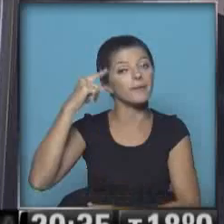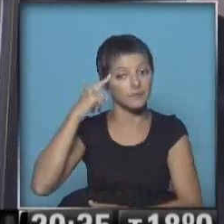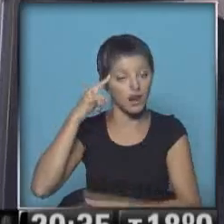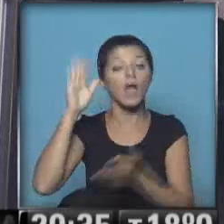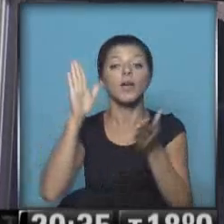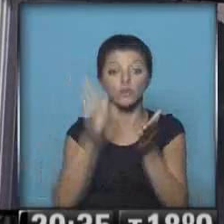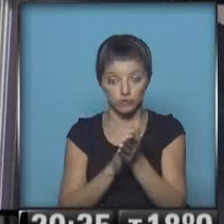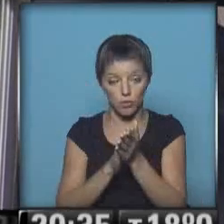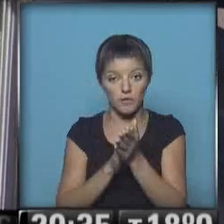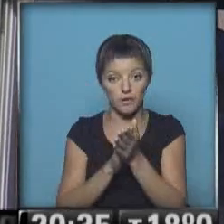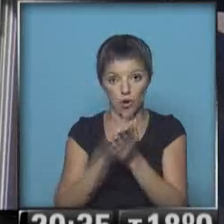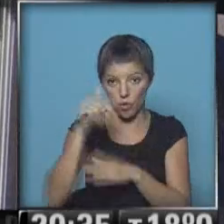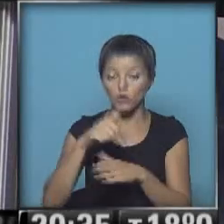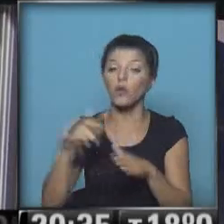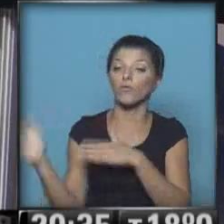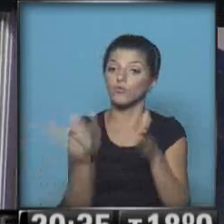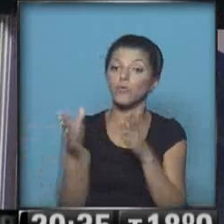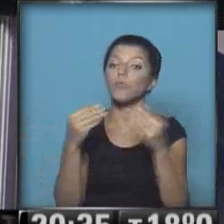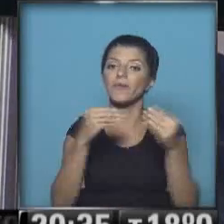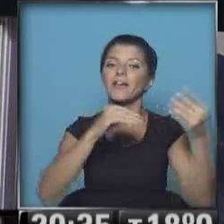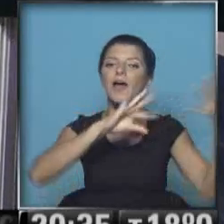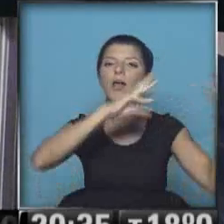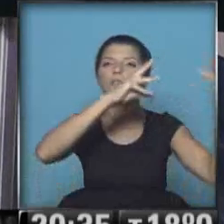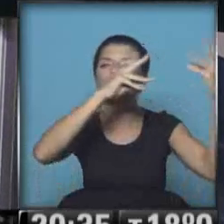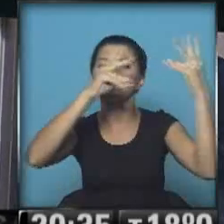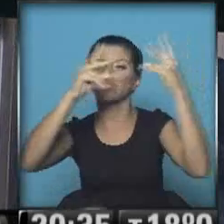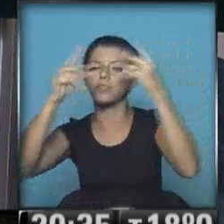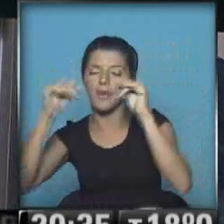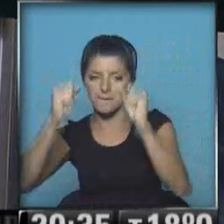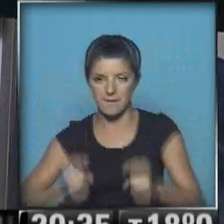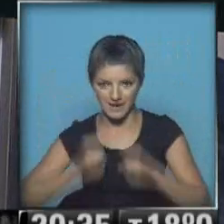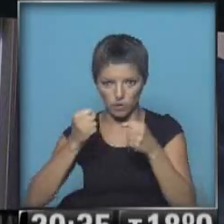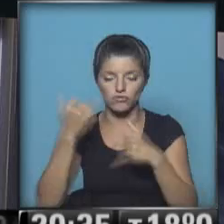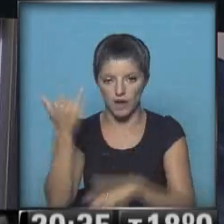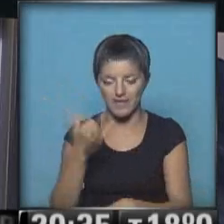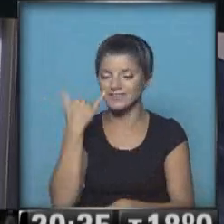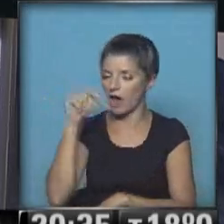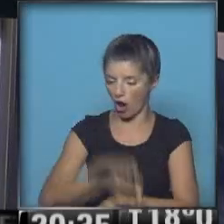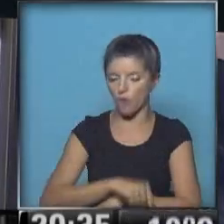los vientos reinantes en la zona posiblemente las cenizas alcancen la ciudad de Bariloche ya se están tomando recaudos entonces en la región